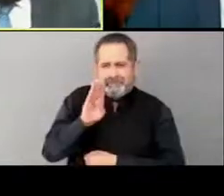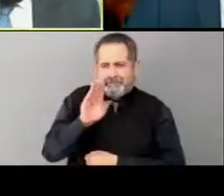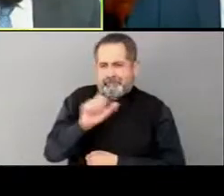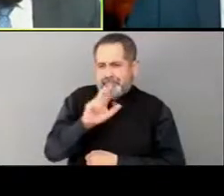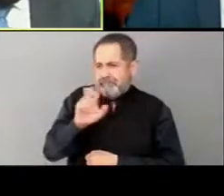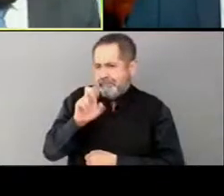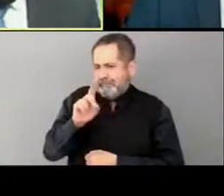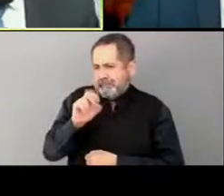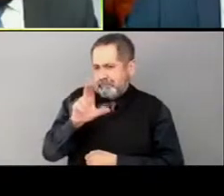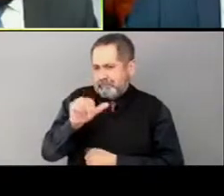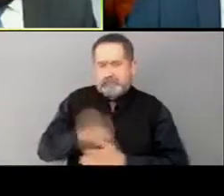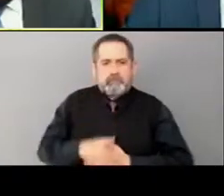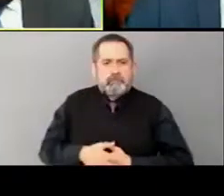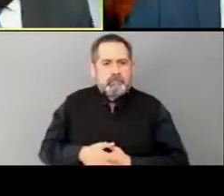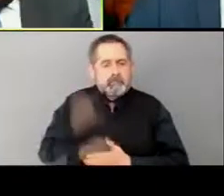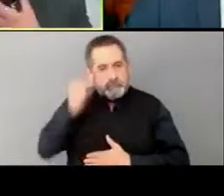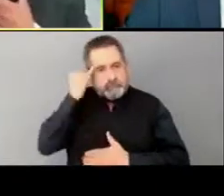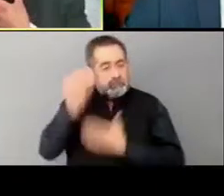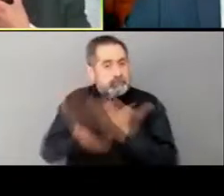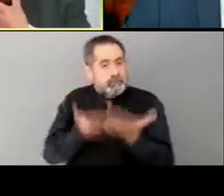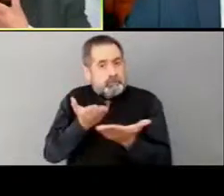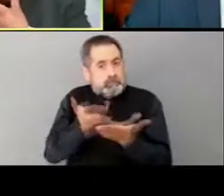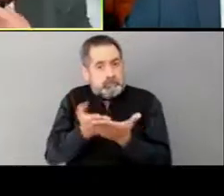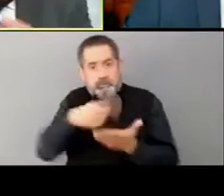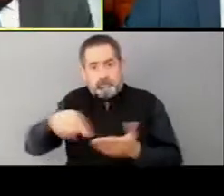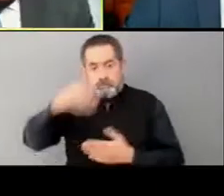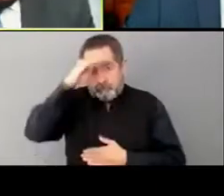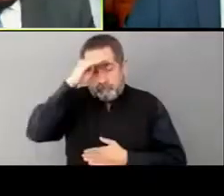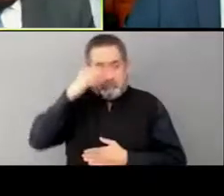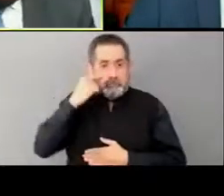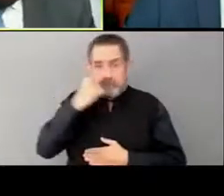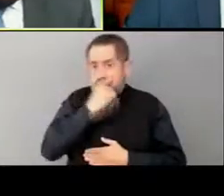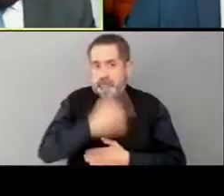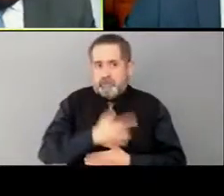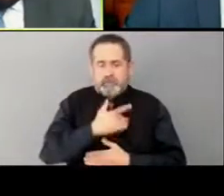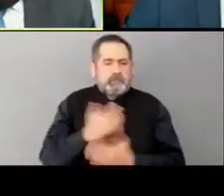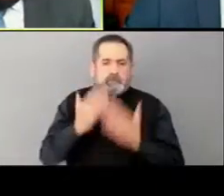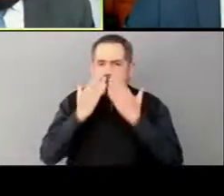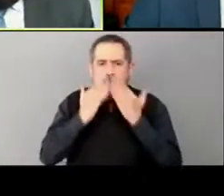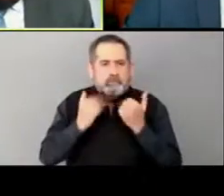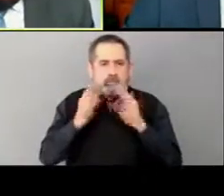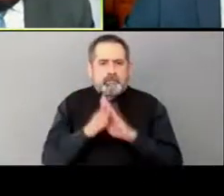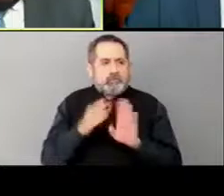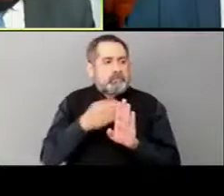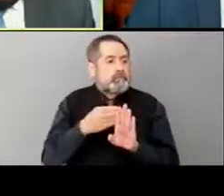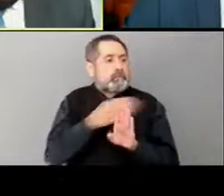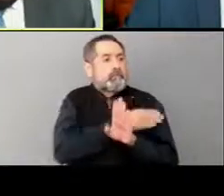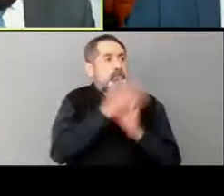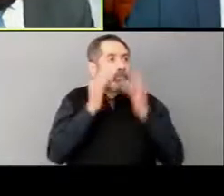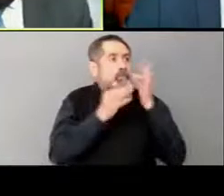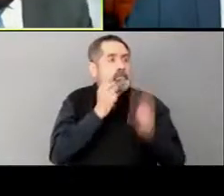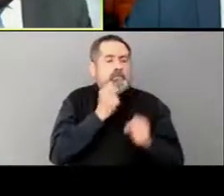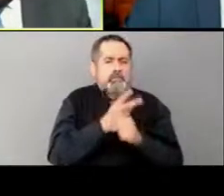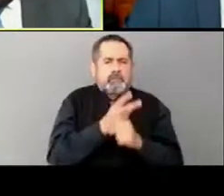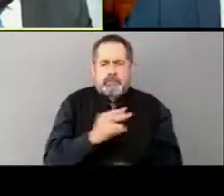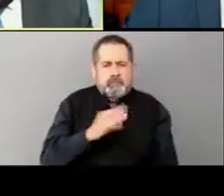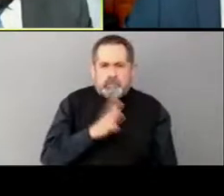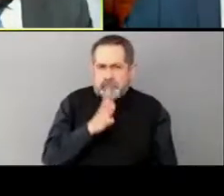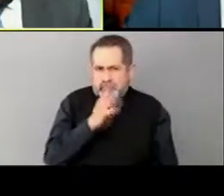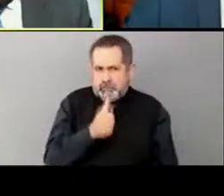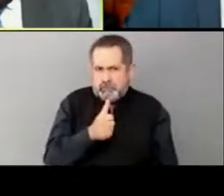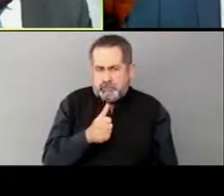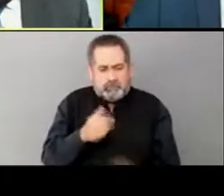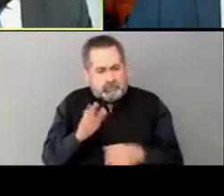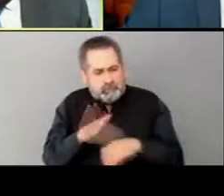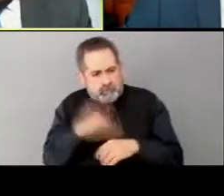que se somete a su consideración plantea la inexistencia de los actos anticipados de campaña al no acreditarse el